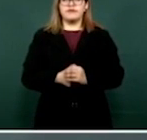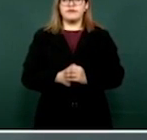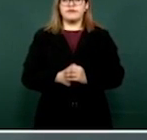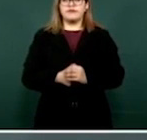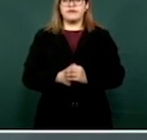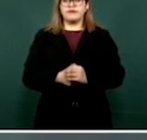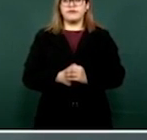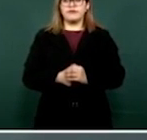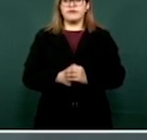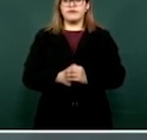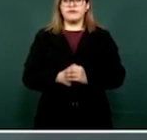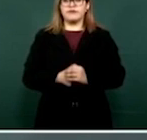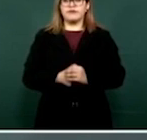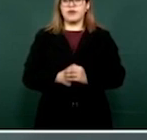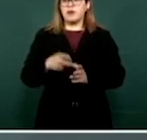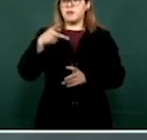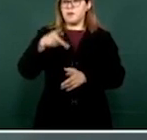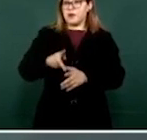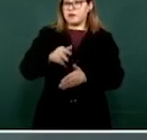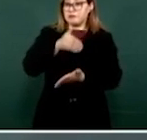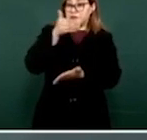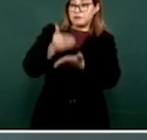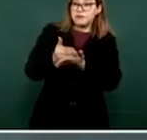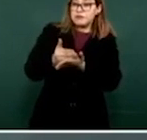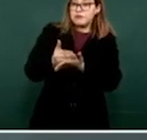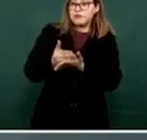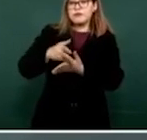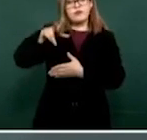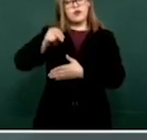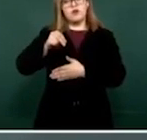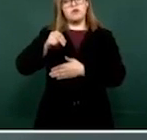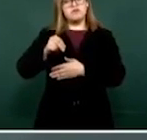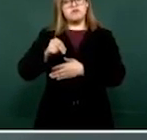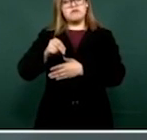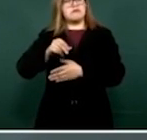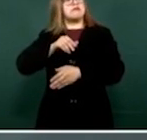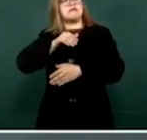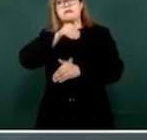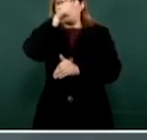pero no se detuvieron, lo acabaron.